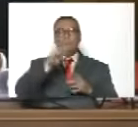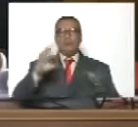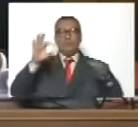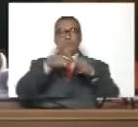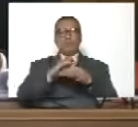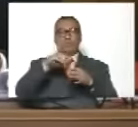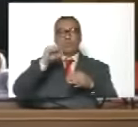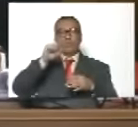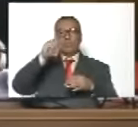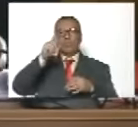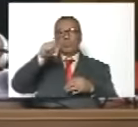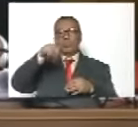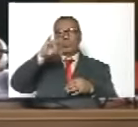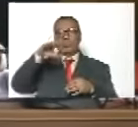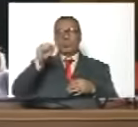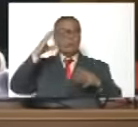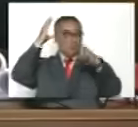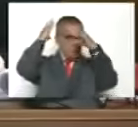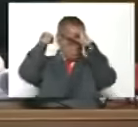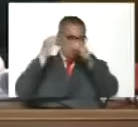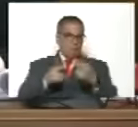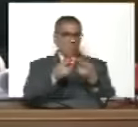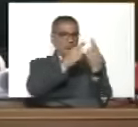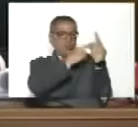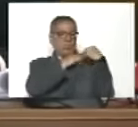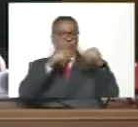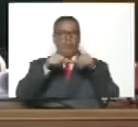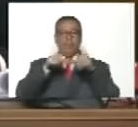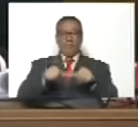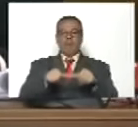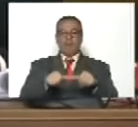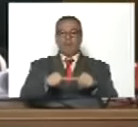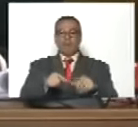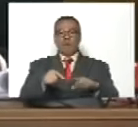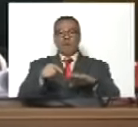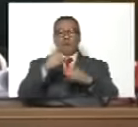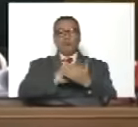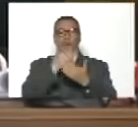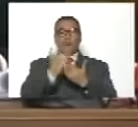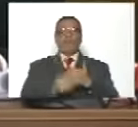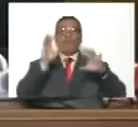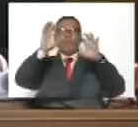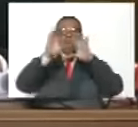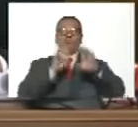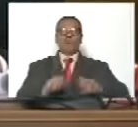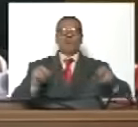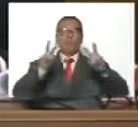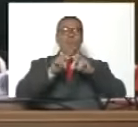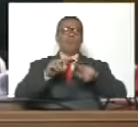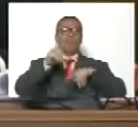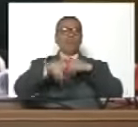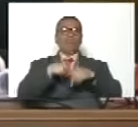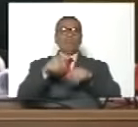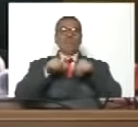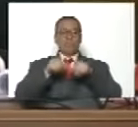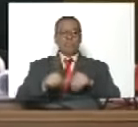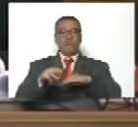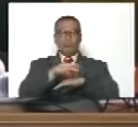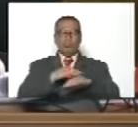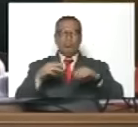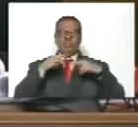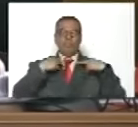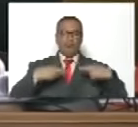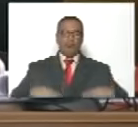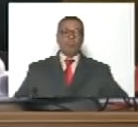de Tanzania y embajadora representante permanente ante el Programa de las Naciones Unidas para los Asentamientos